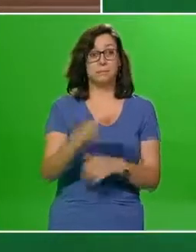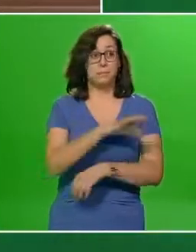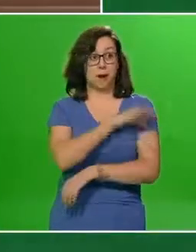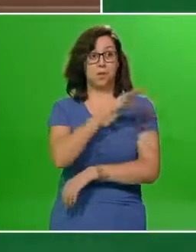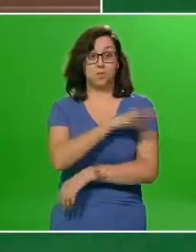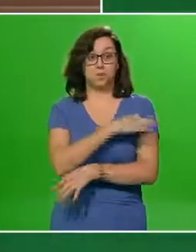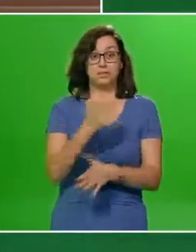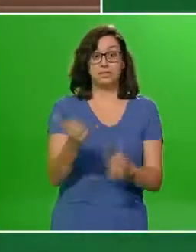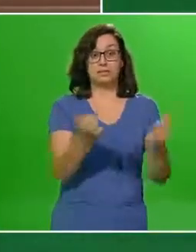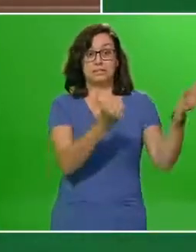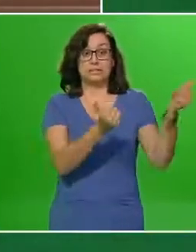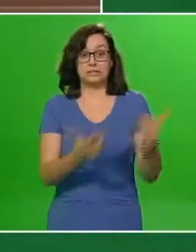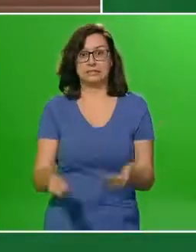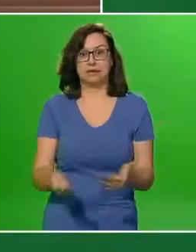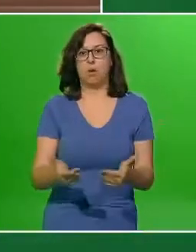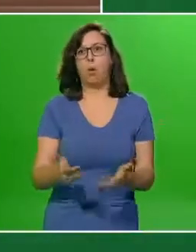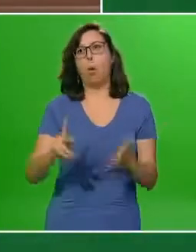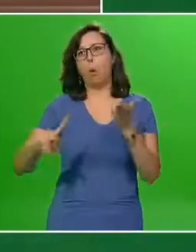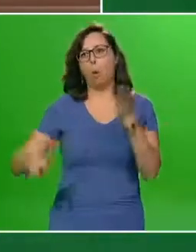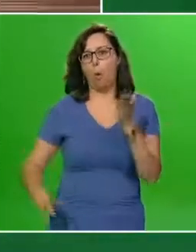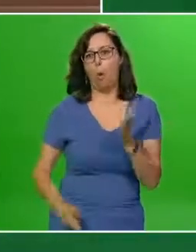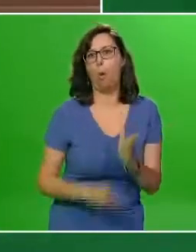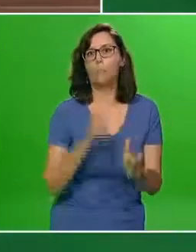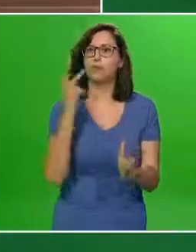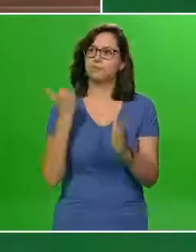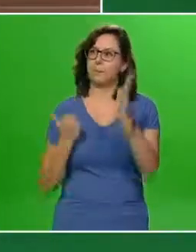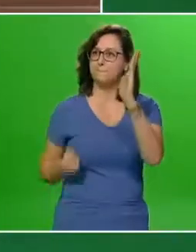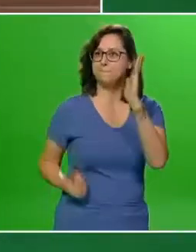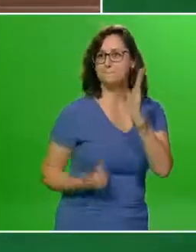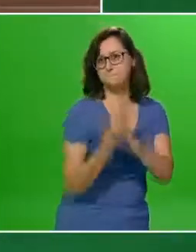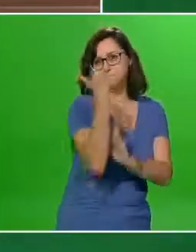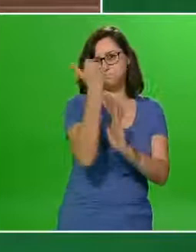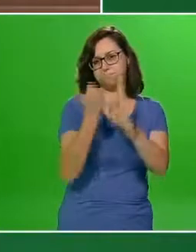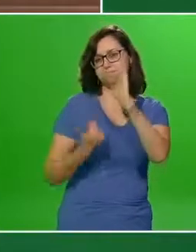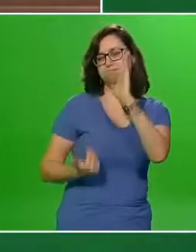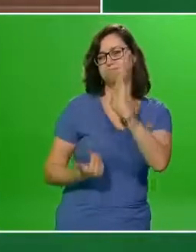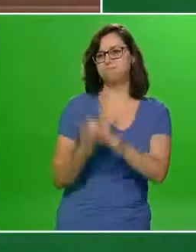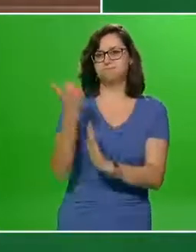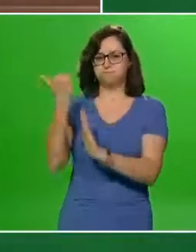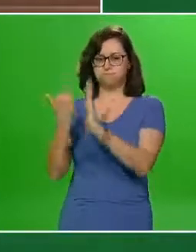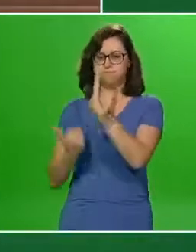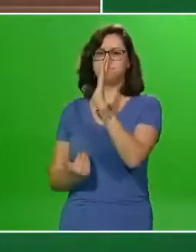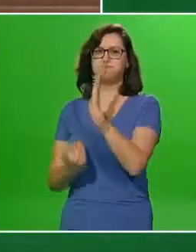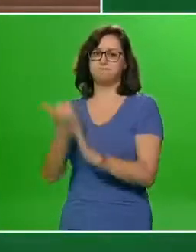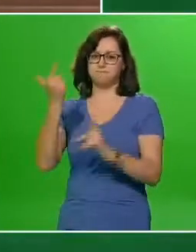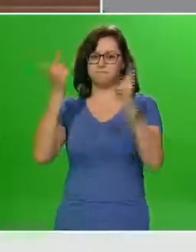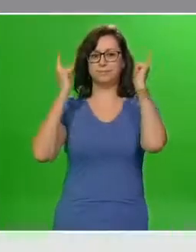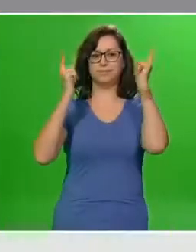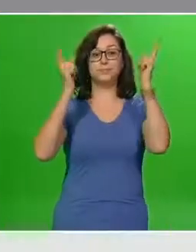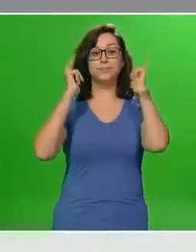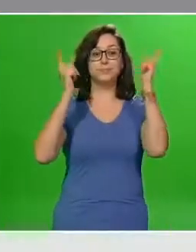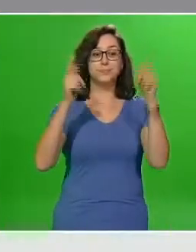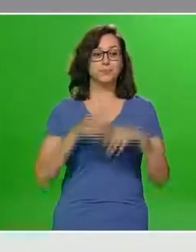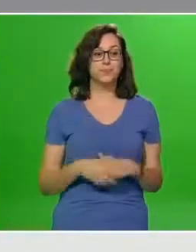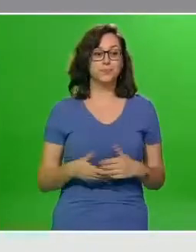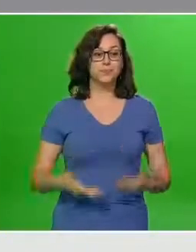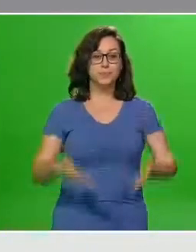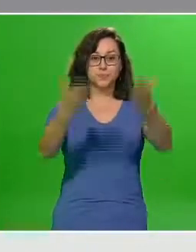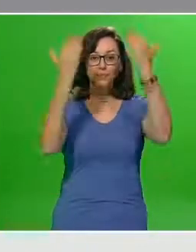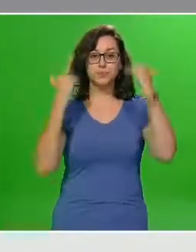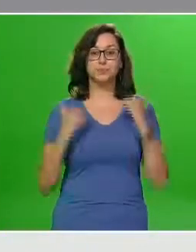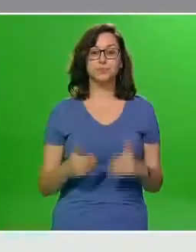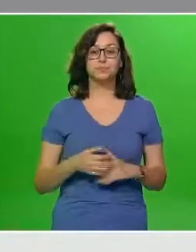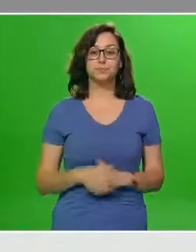podamos nuevamente tener números altos como los que tuvimos en esta semana. La siguiente, por